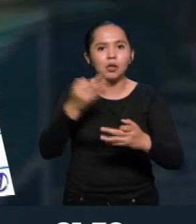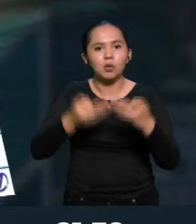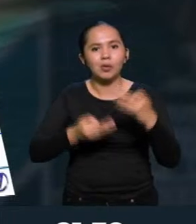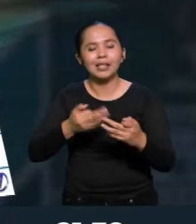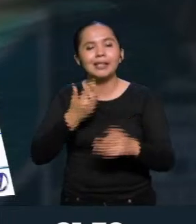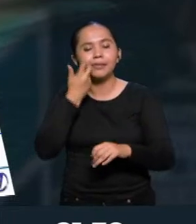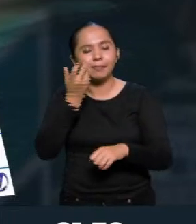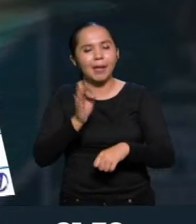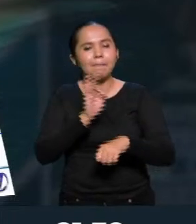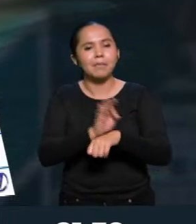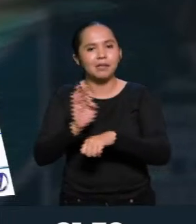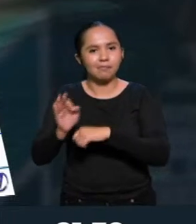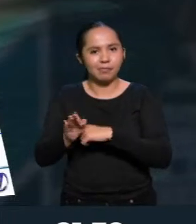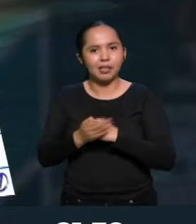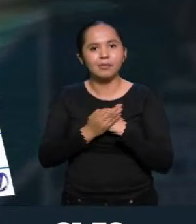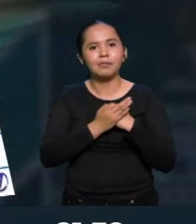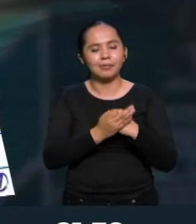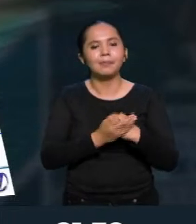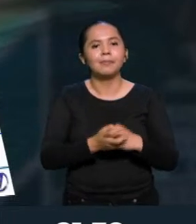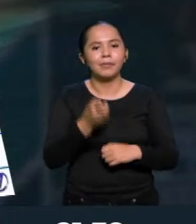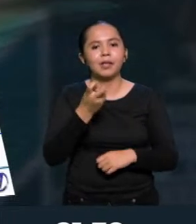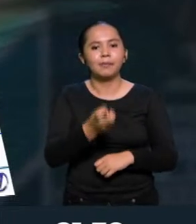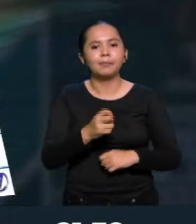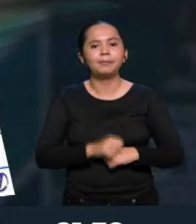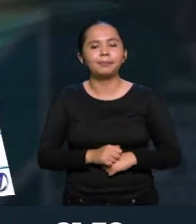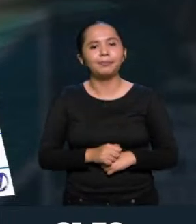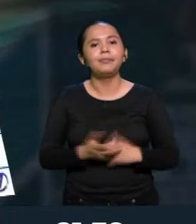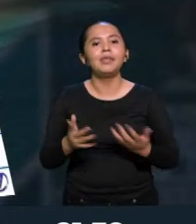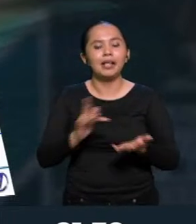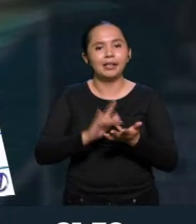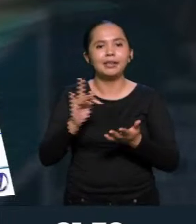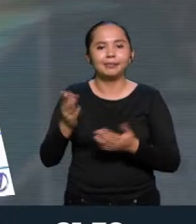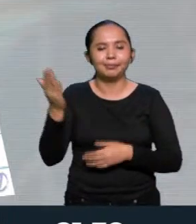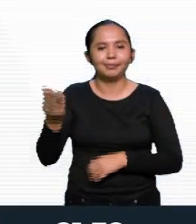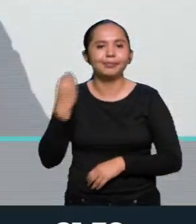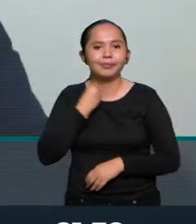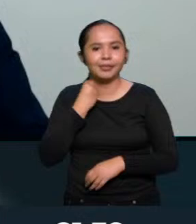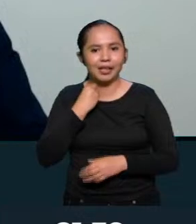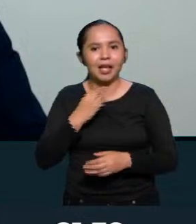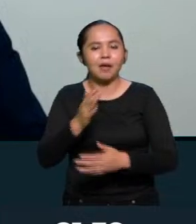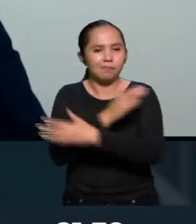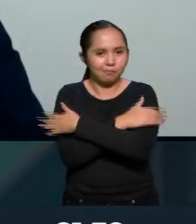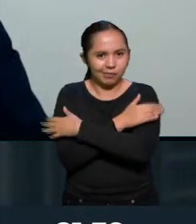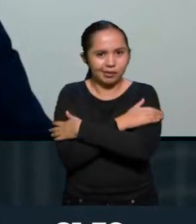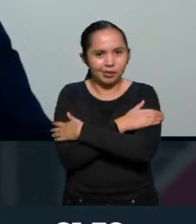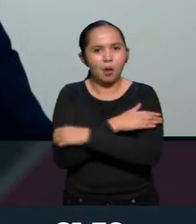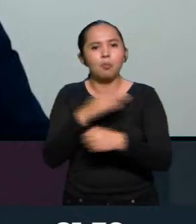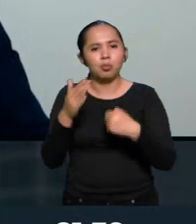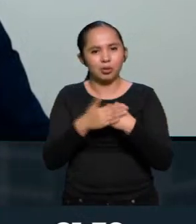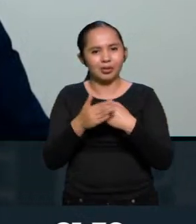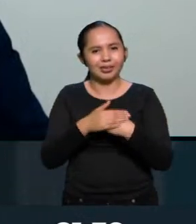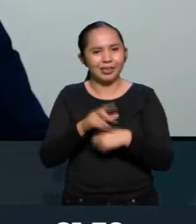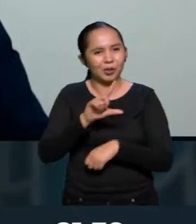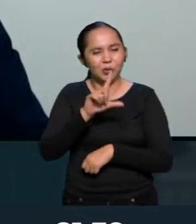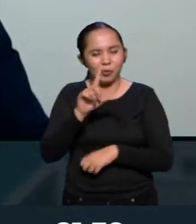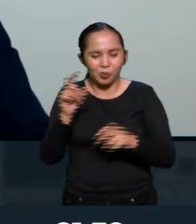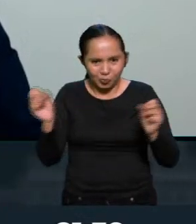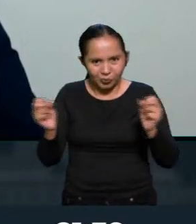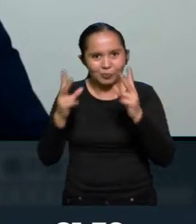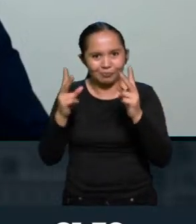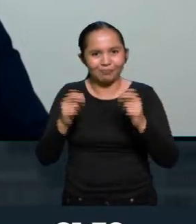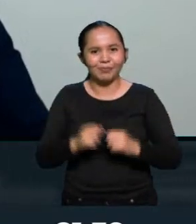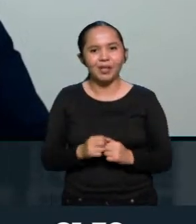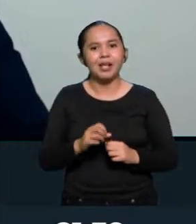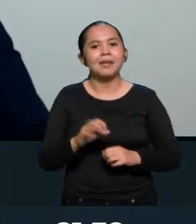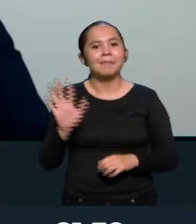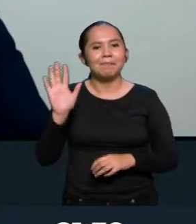las últimas consecuencias. Abogado, te agradezco mucho por la conversación, te mando un fuerte abrazo y te estaremos dando lata pronto. Al